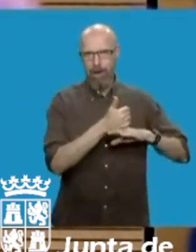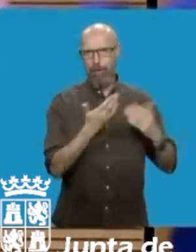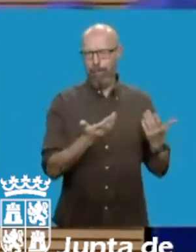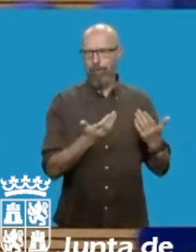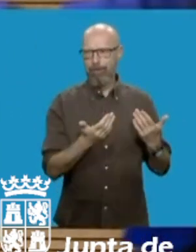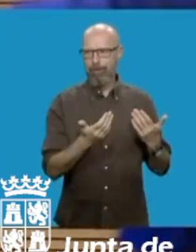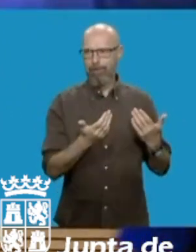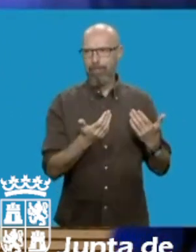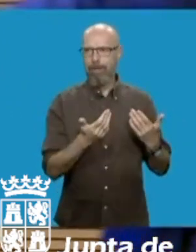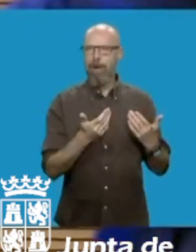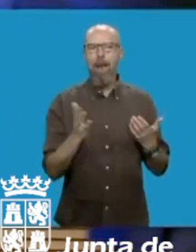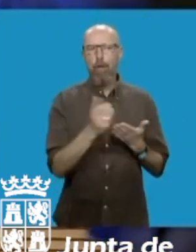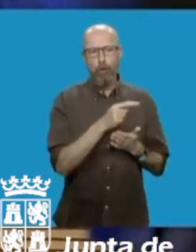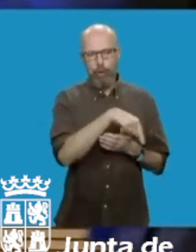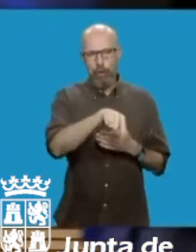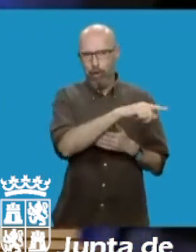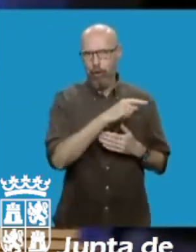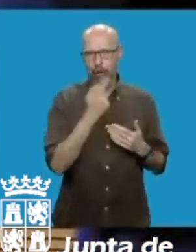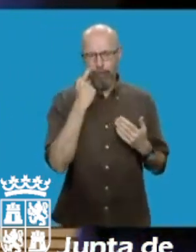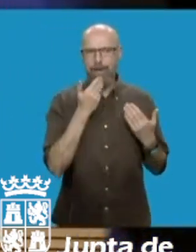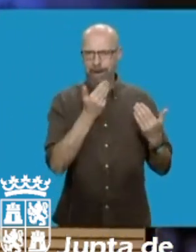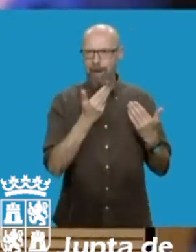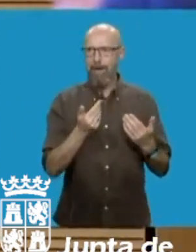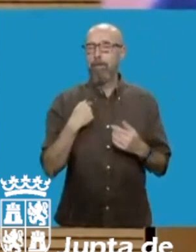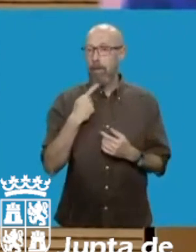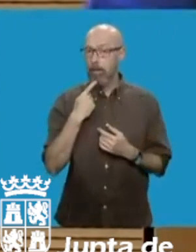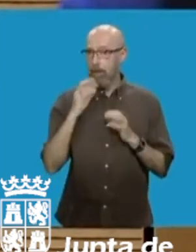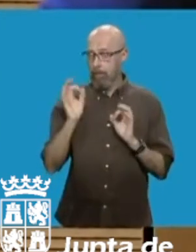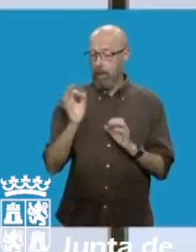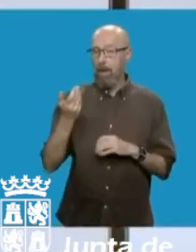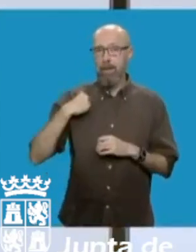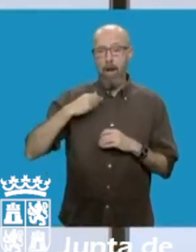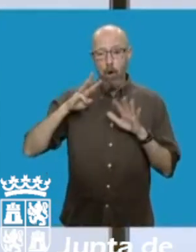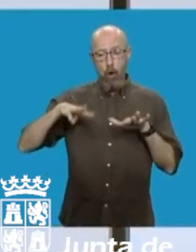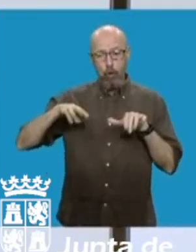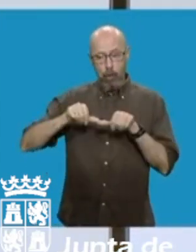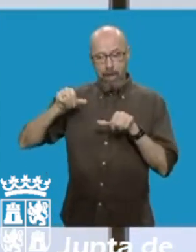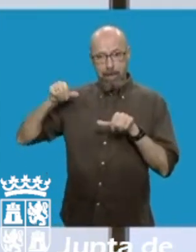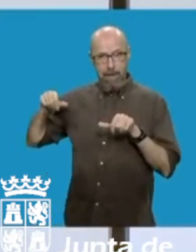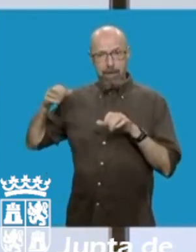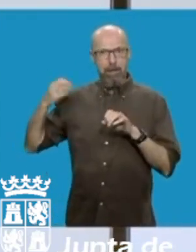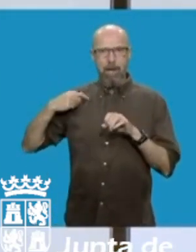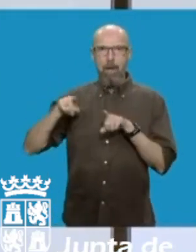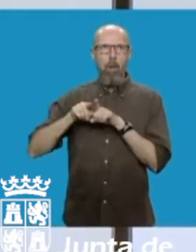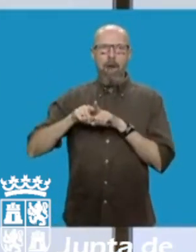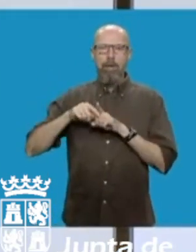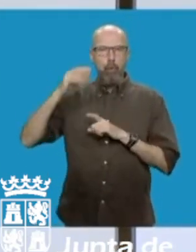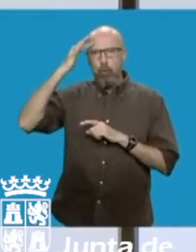que estáis aquí presentes. Pues como dices, sí, llevamos viviendo 8 meses en un sueño